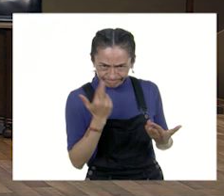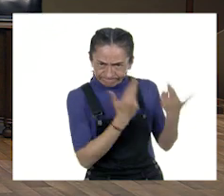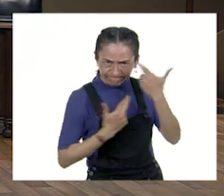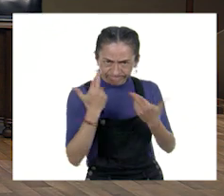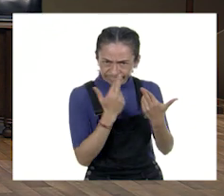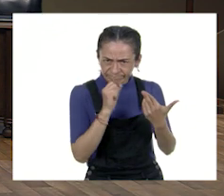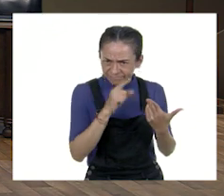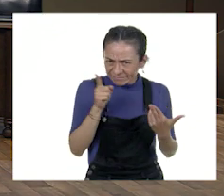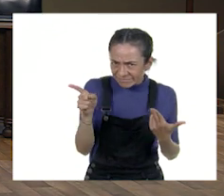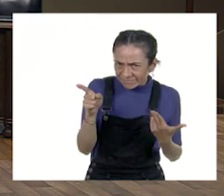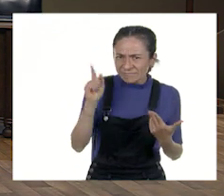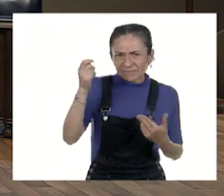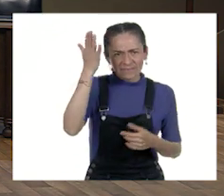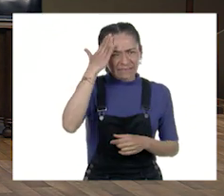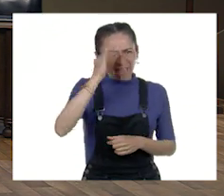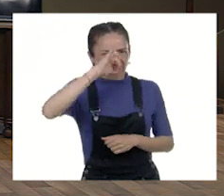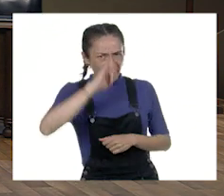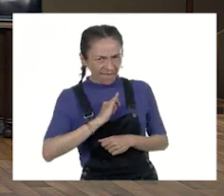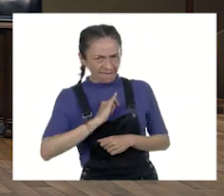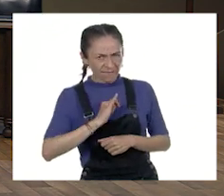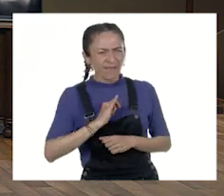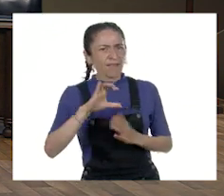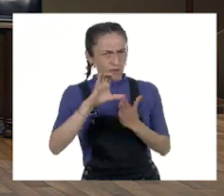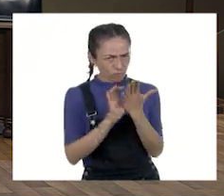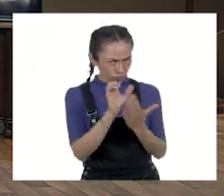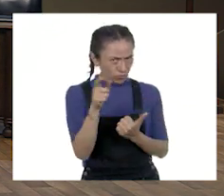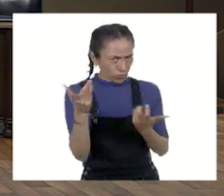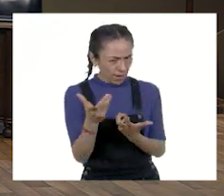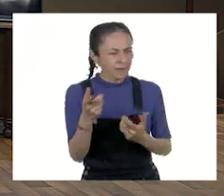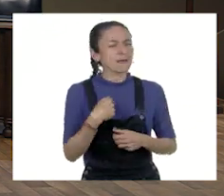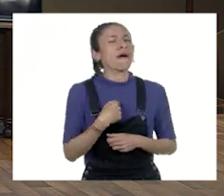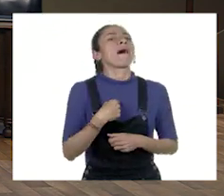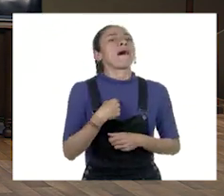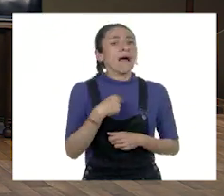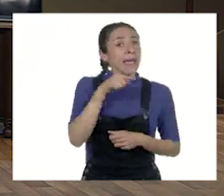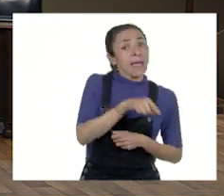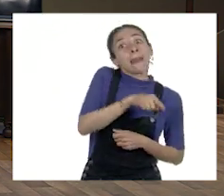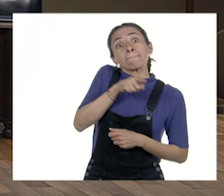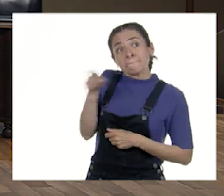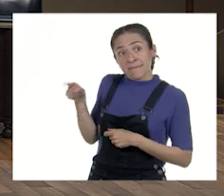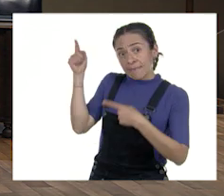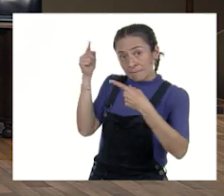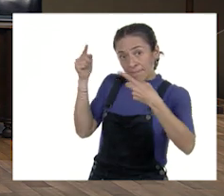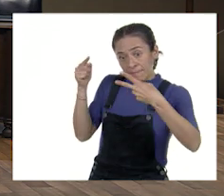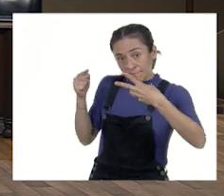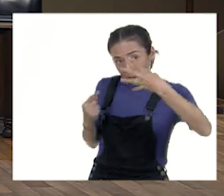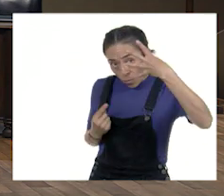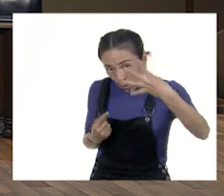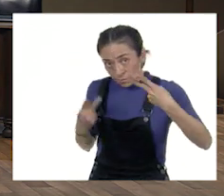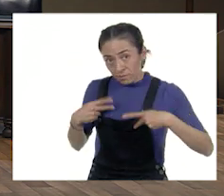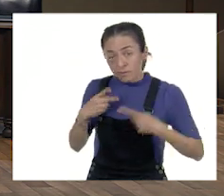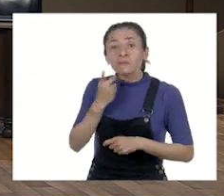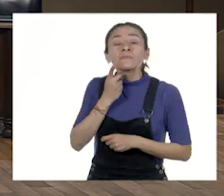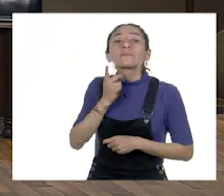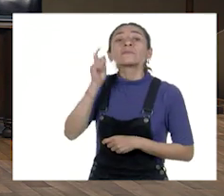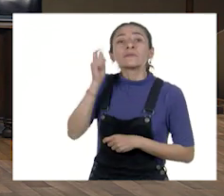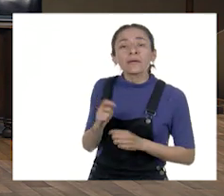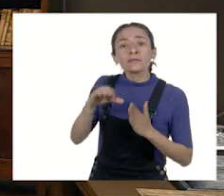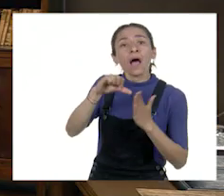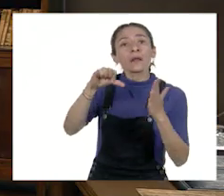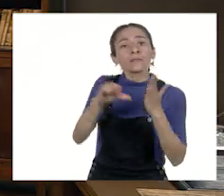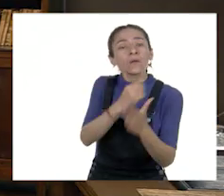jefe constituyente y pidió a estos 4 diputados que no se les aplicara la prohibición del artículo